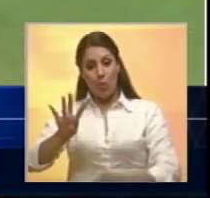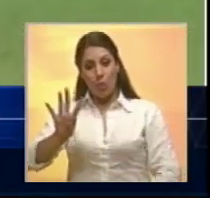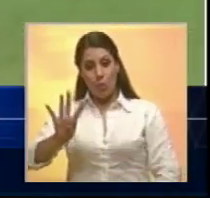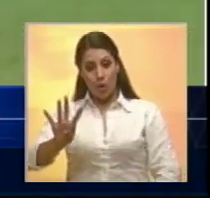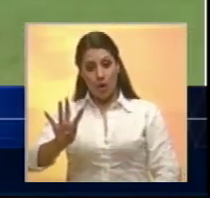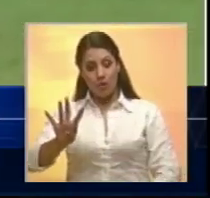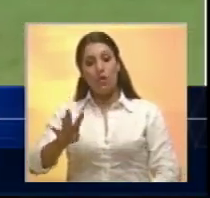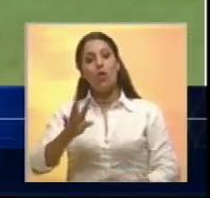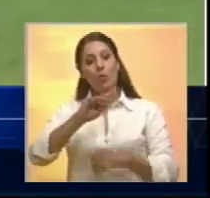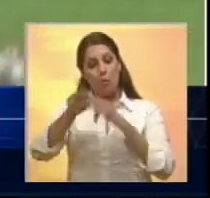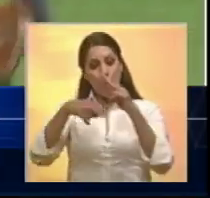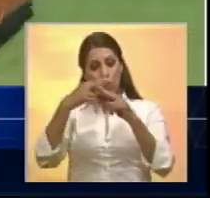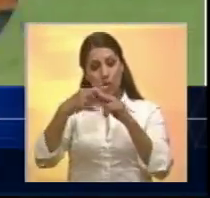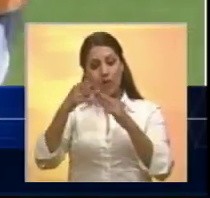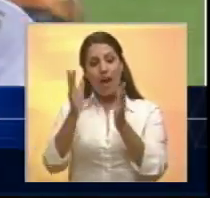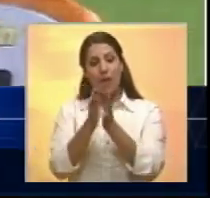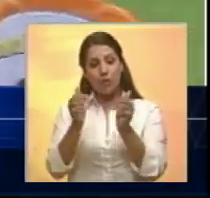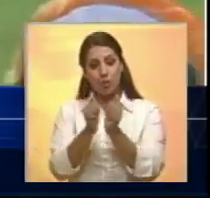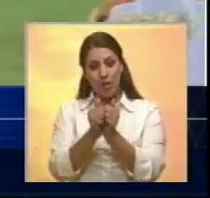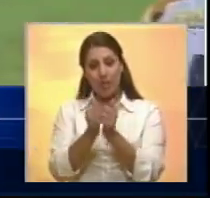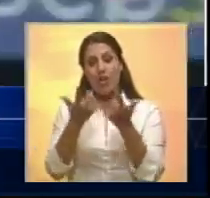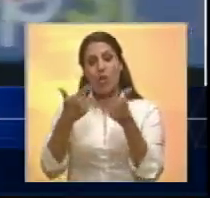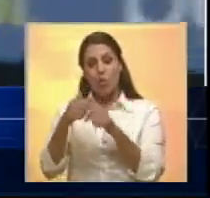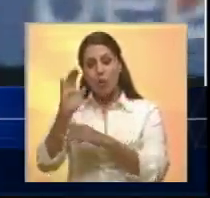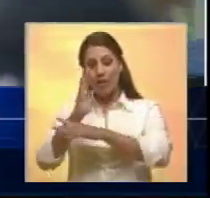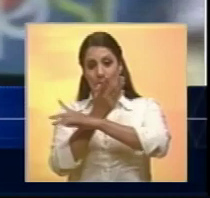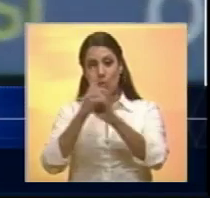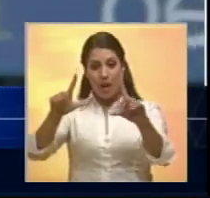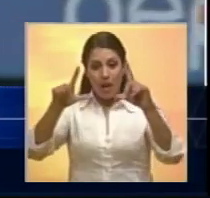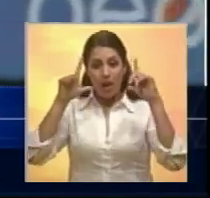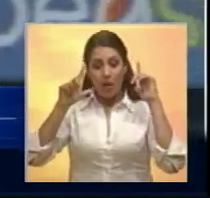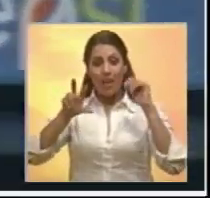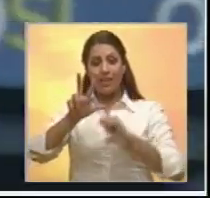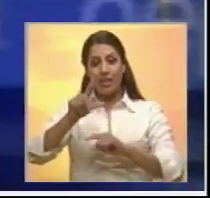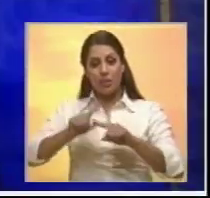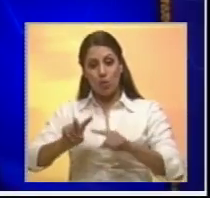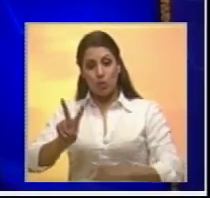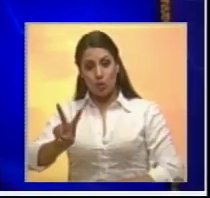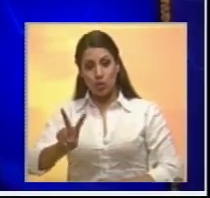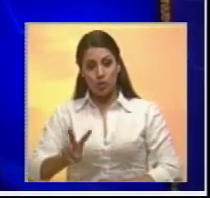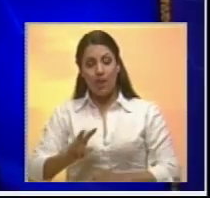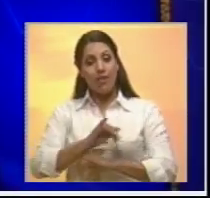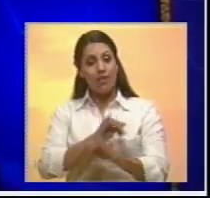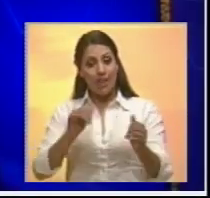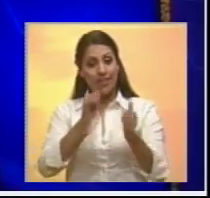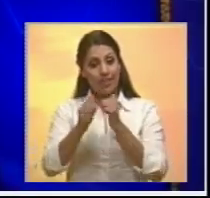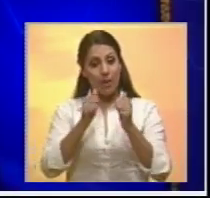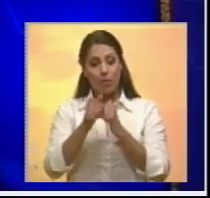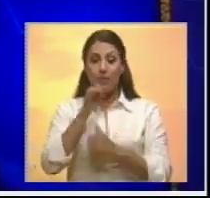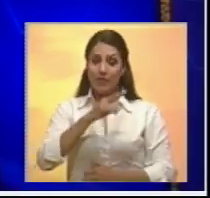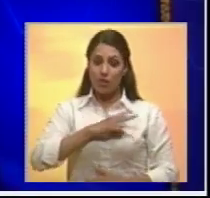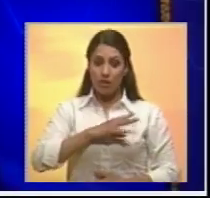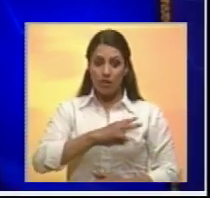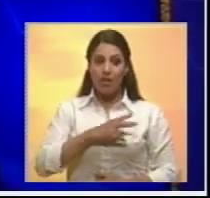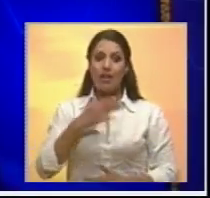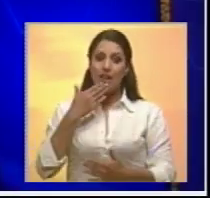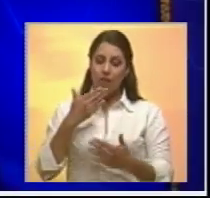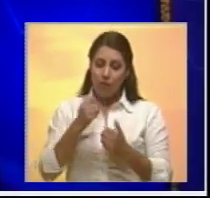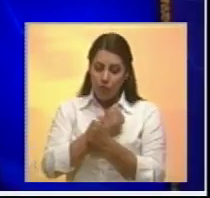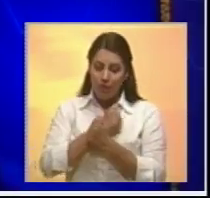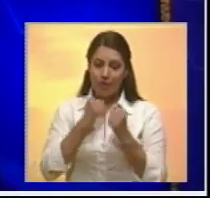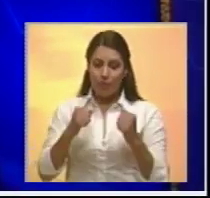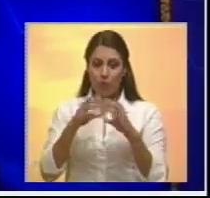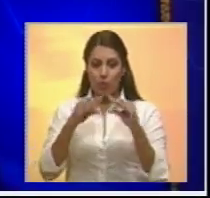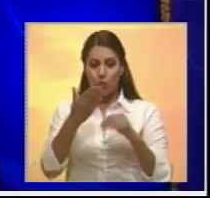4 y en Puerto La Cruz, Caribes de Anzoátegui dejó en el terreno a Tiburones de La Guaira 3-2. Y hasta aquí los deportes en su noticiero Venevisión. Un